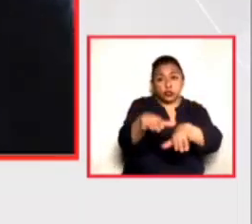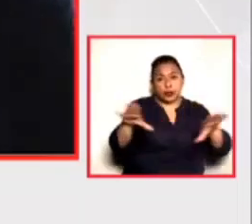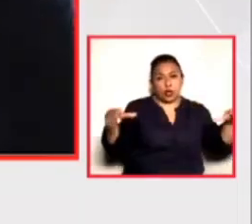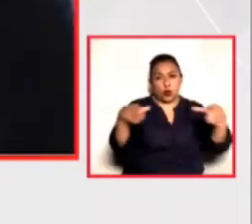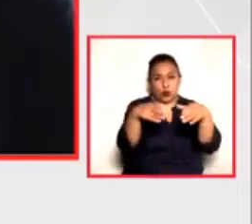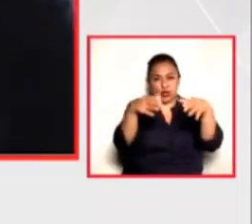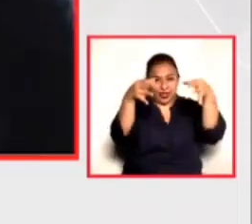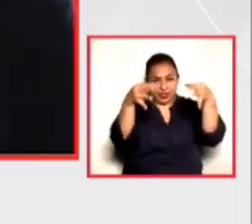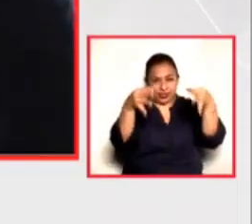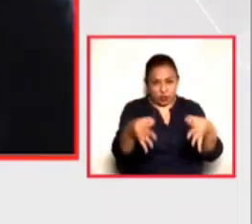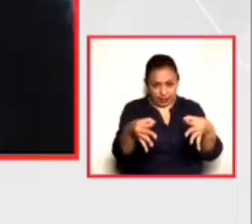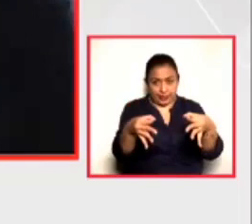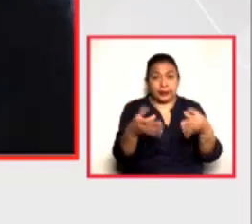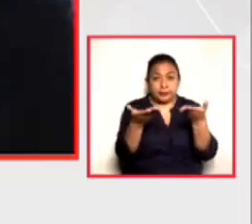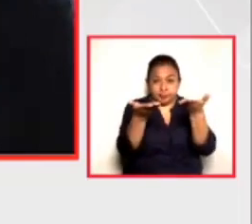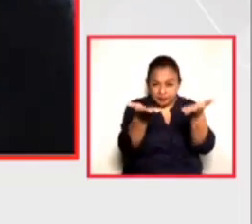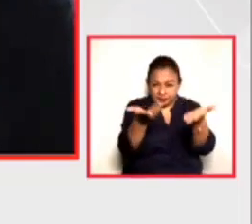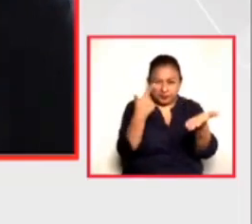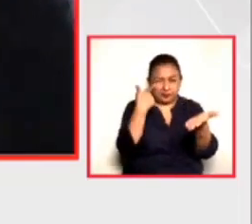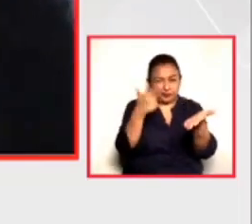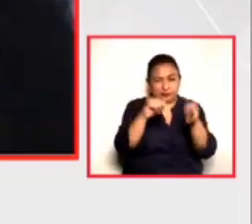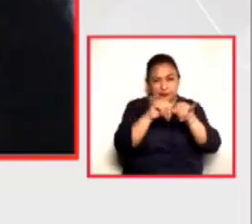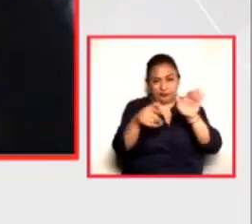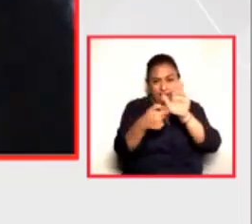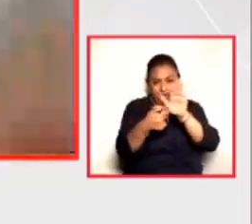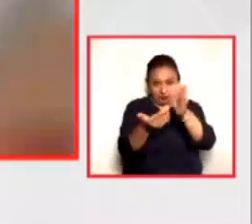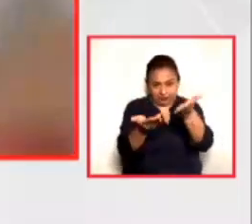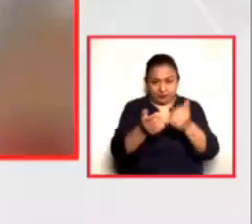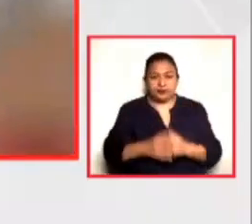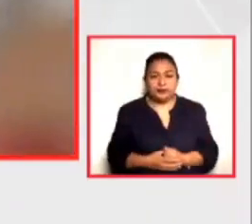originarias. Vamos a ver parte de lo que se dijo.